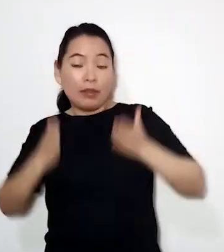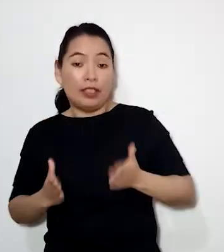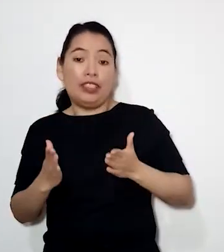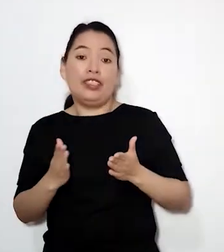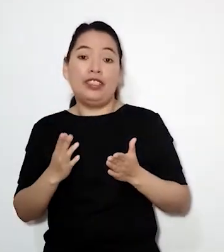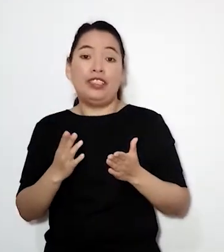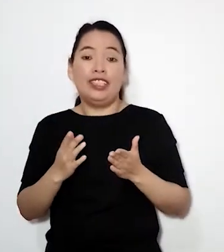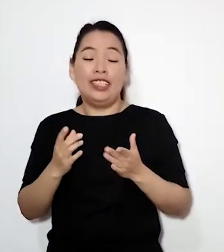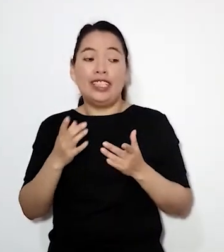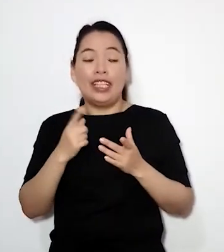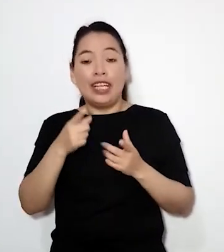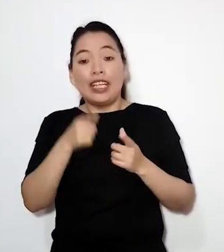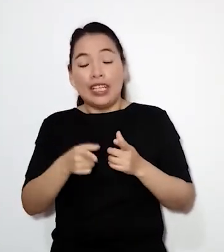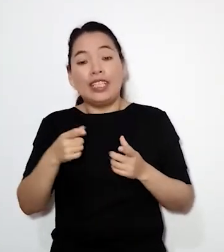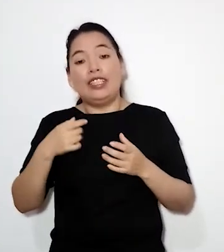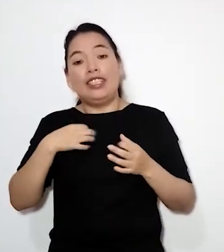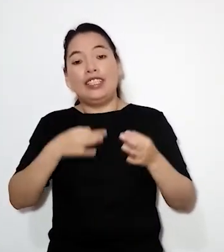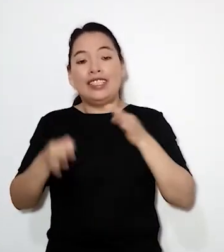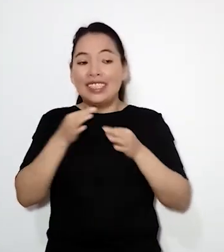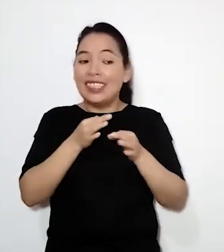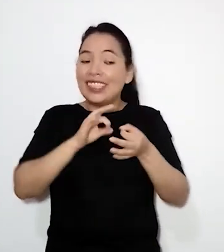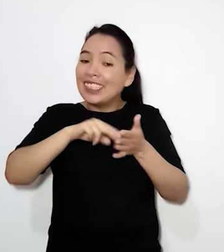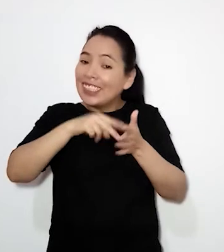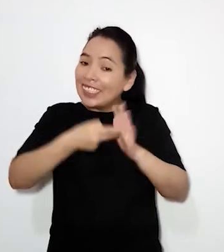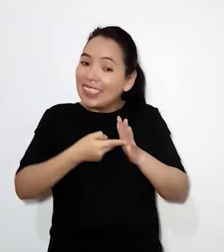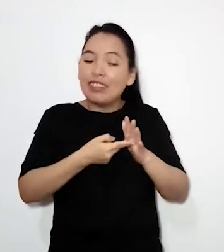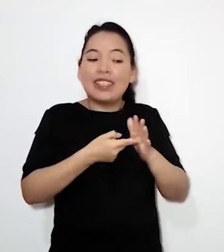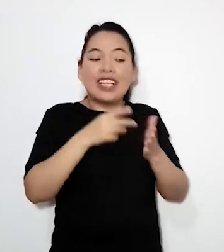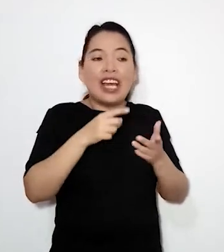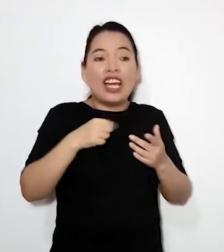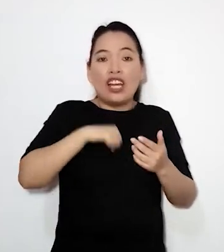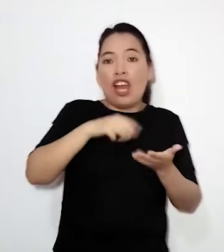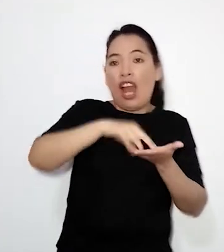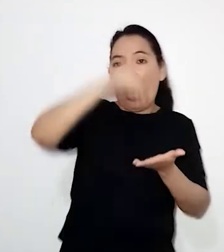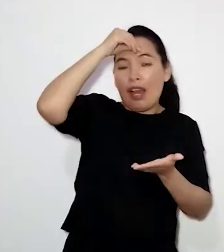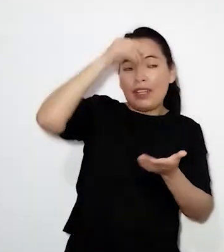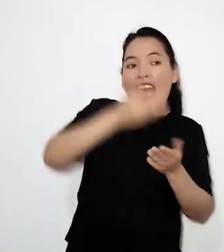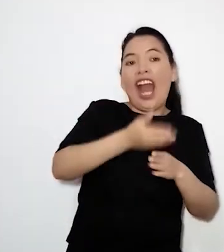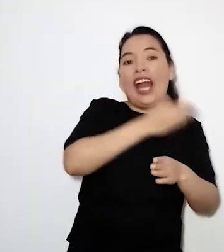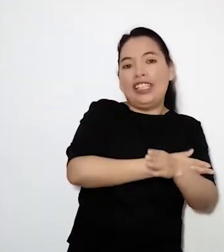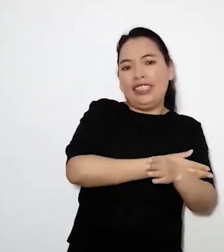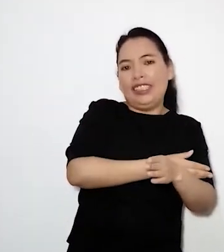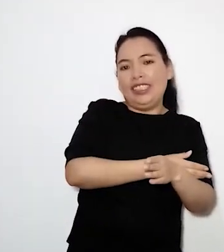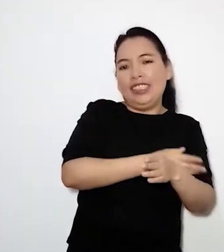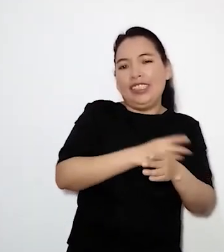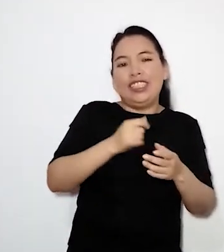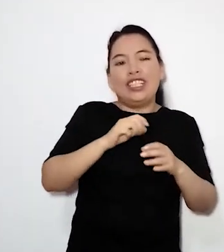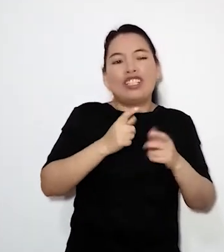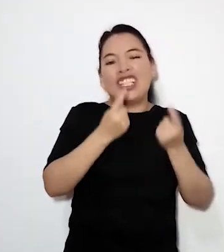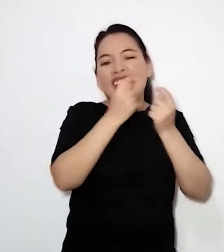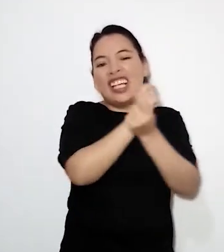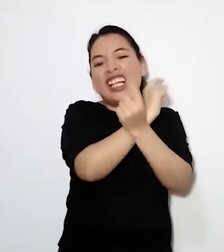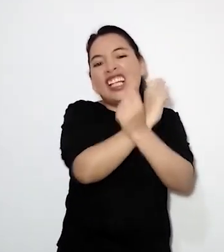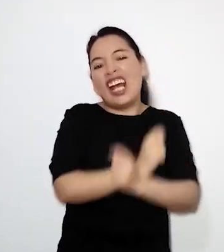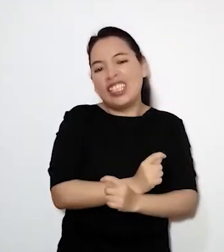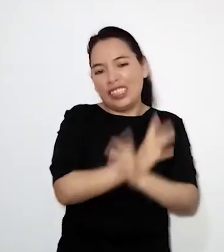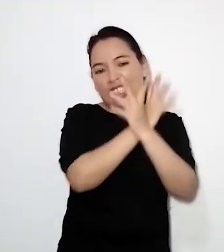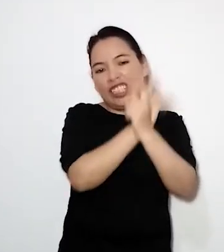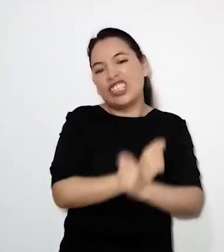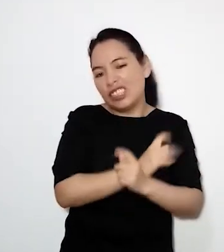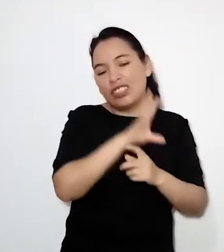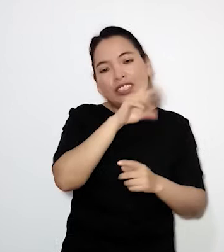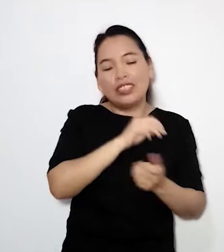desaprender cosas, implica cuestionar sus formas tradicionales de enseñar, aprender a trabajar con otros, porque la educación inclusiva es esencialmente un